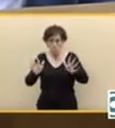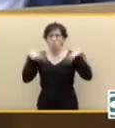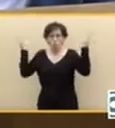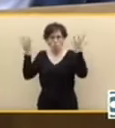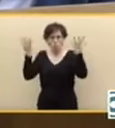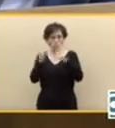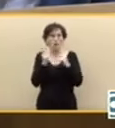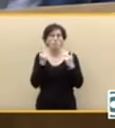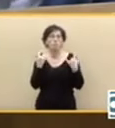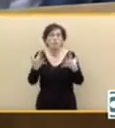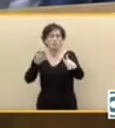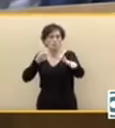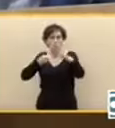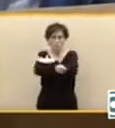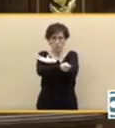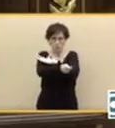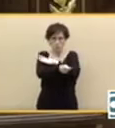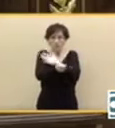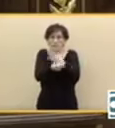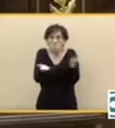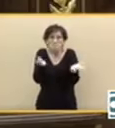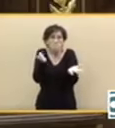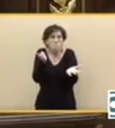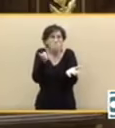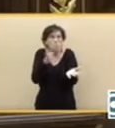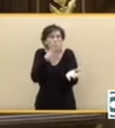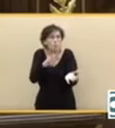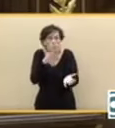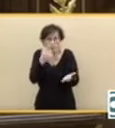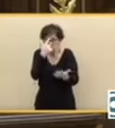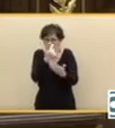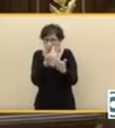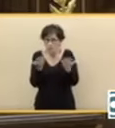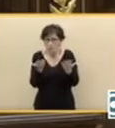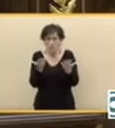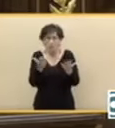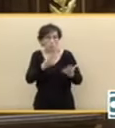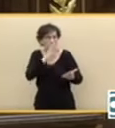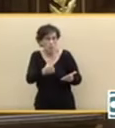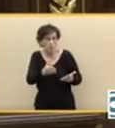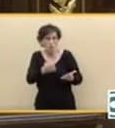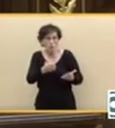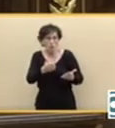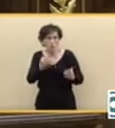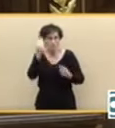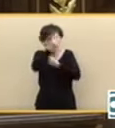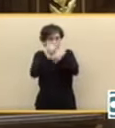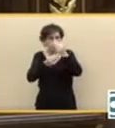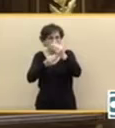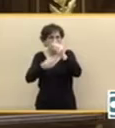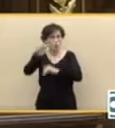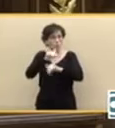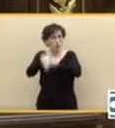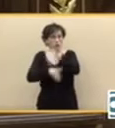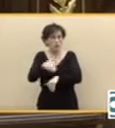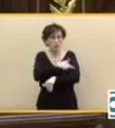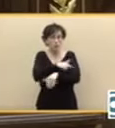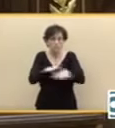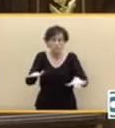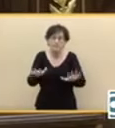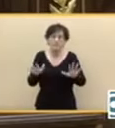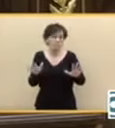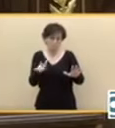apresuramientos. No sé qué temían. ¿Una convocatoria electoral que les arruinara la operación? Se han equivocado.